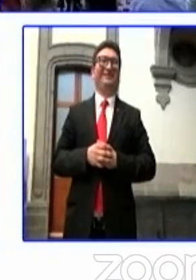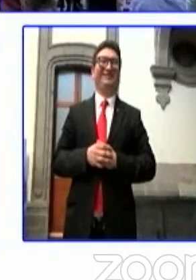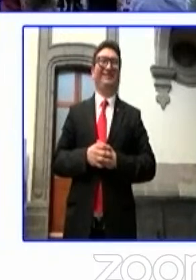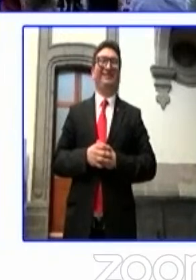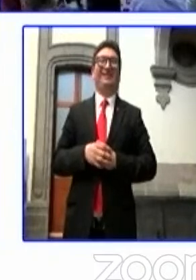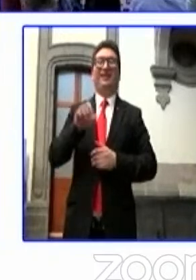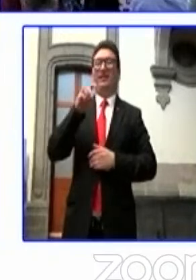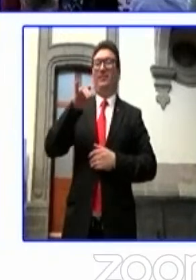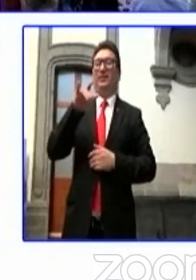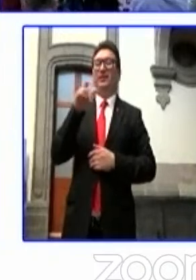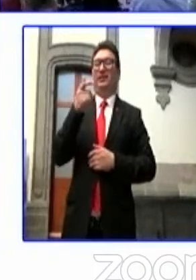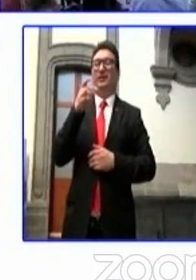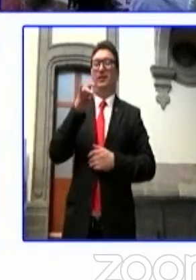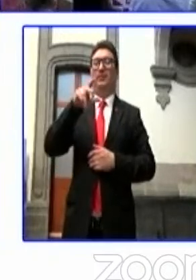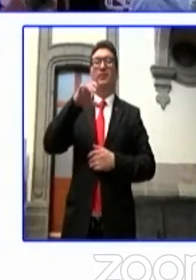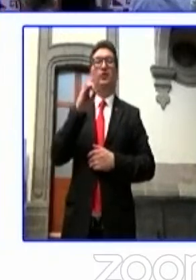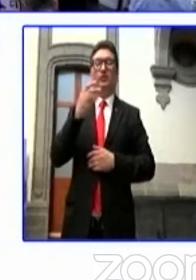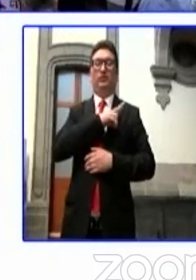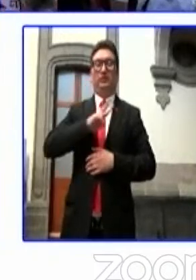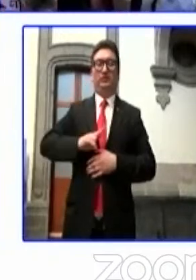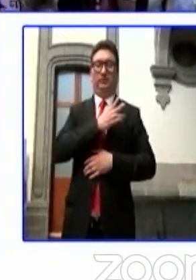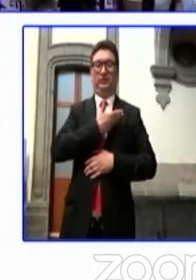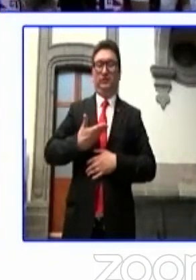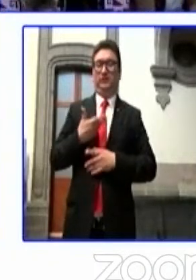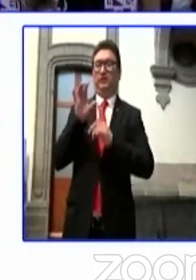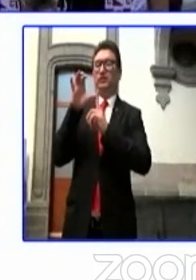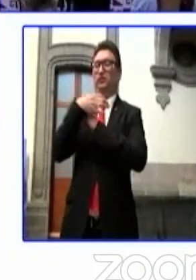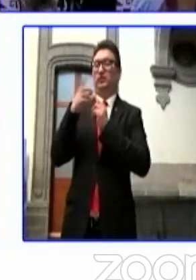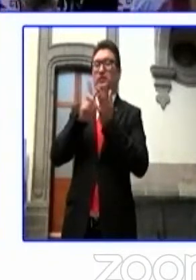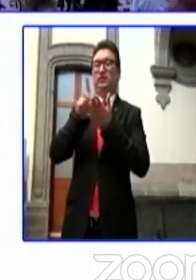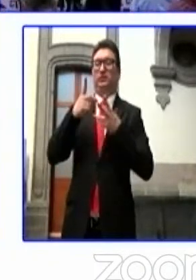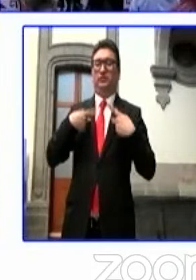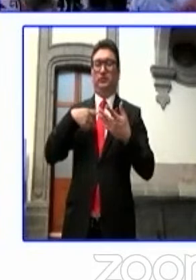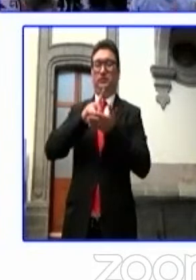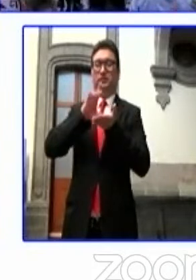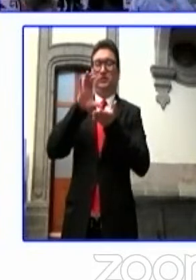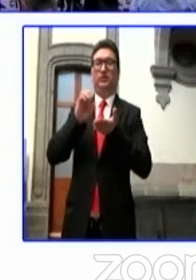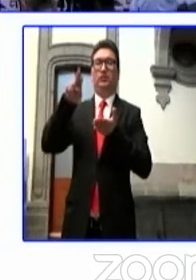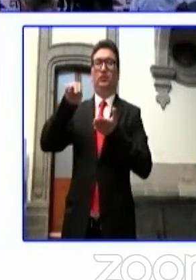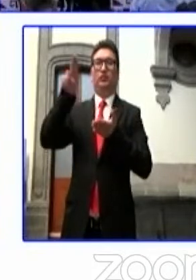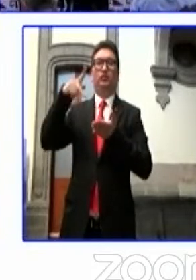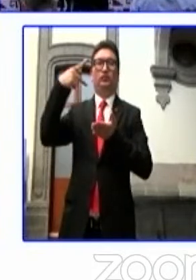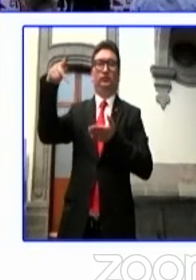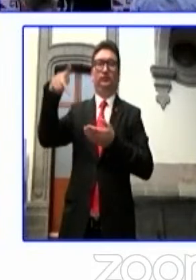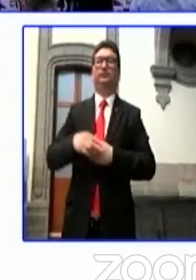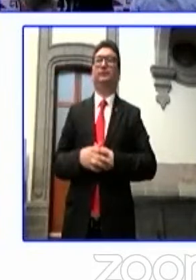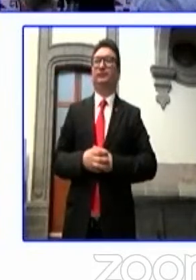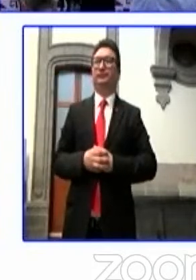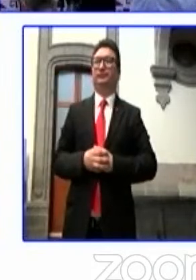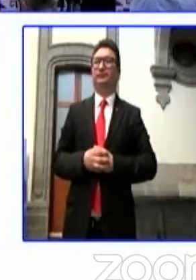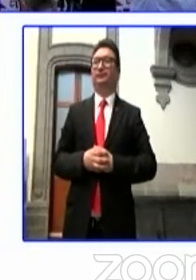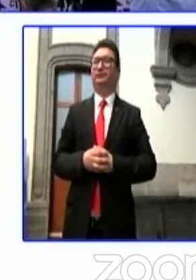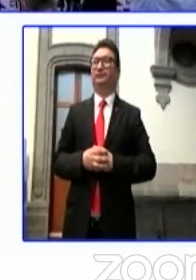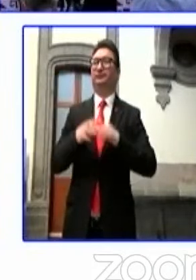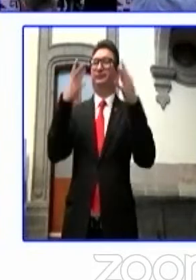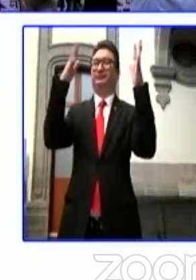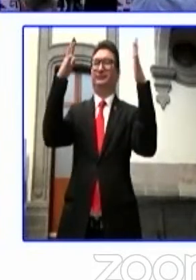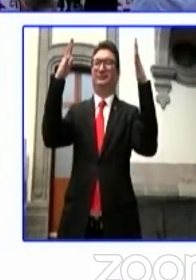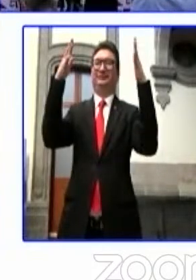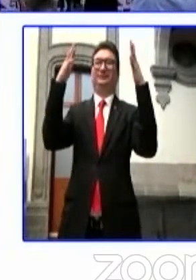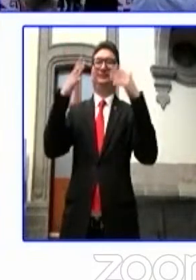Amalia Gamio, vicepresidenta del Comité sobre los Derechos de las Personas con Discapacidad de la ONU.